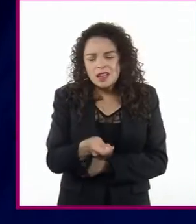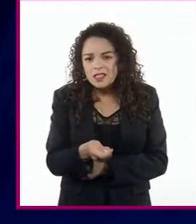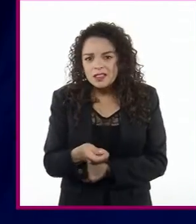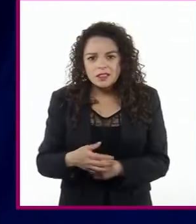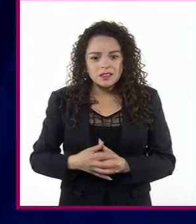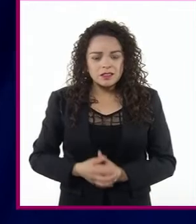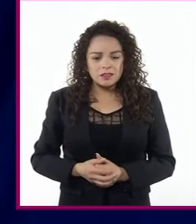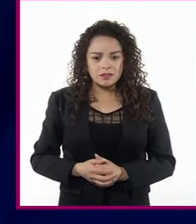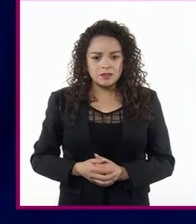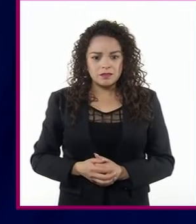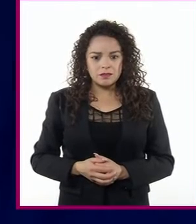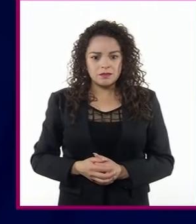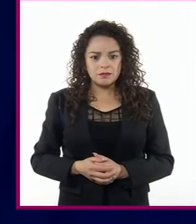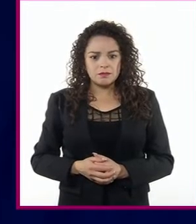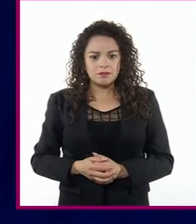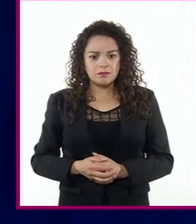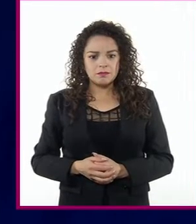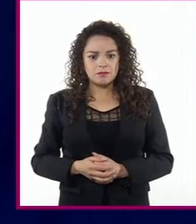¿Un frenesí?